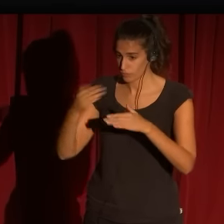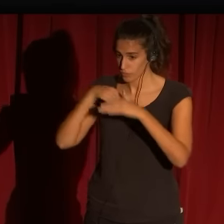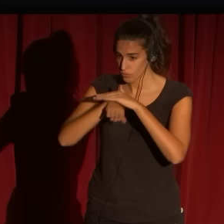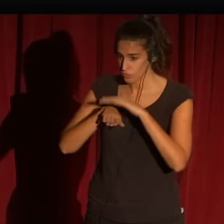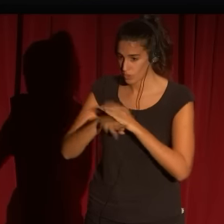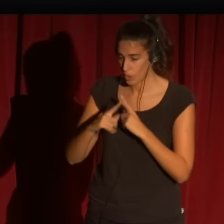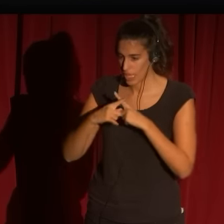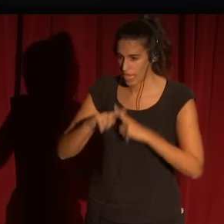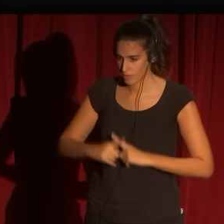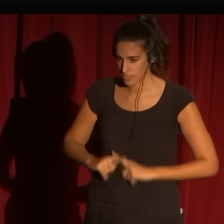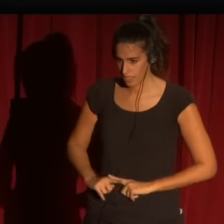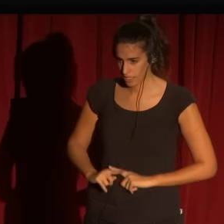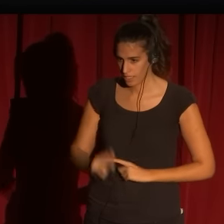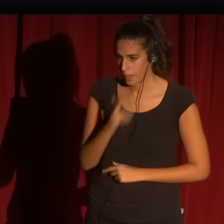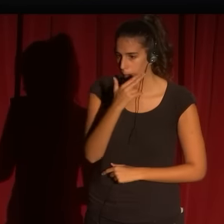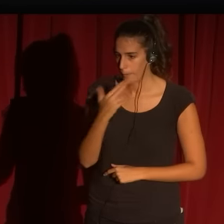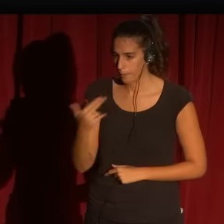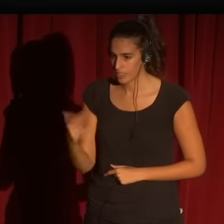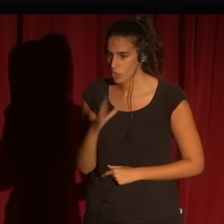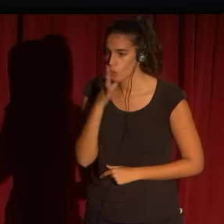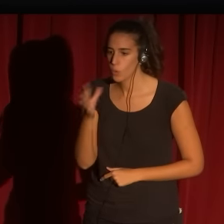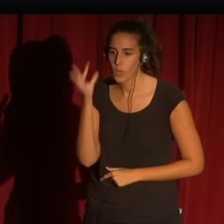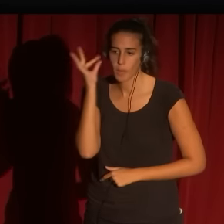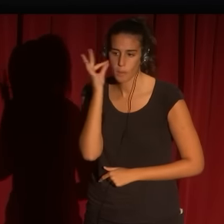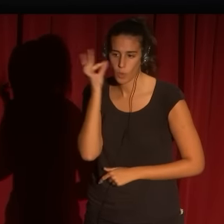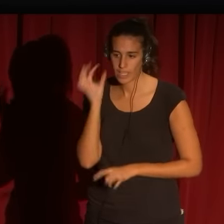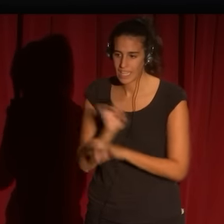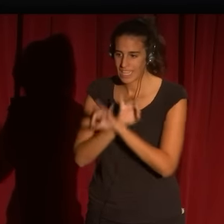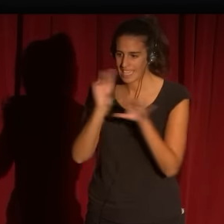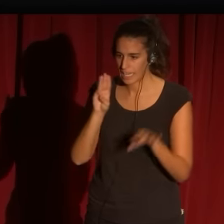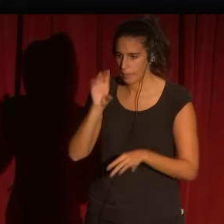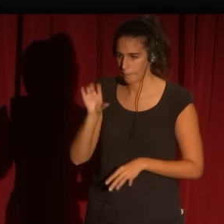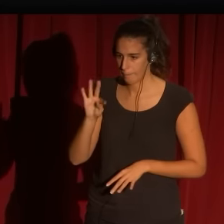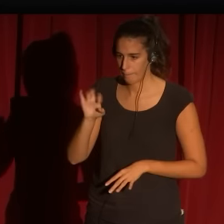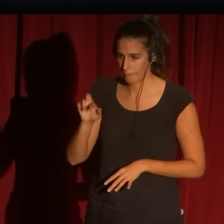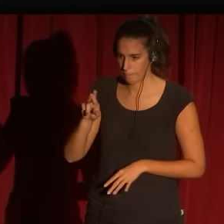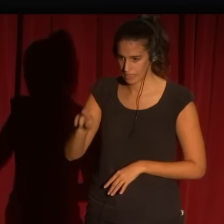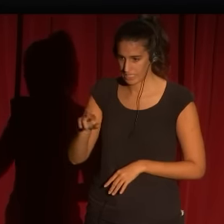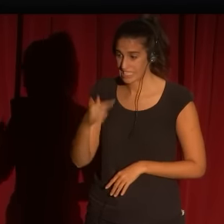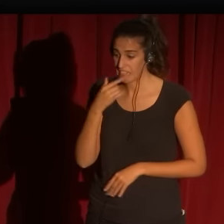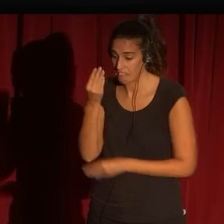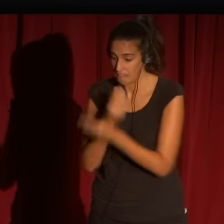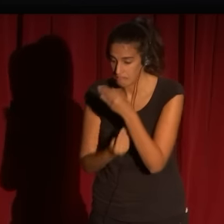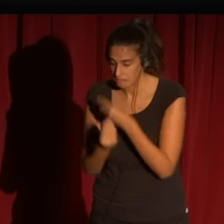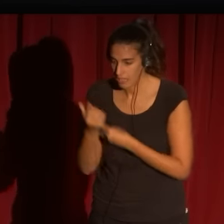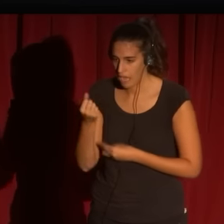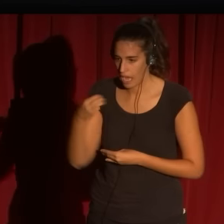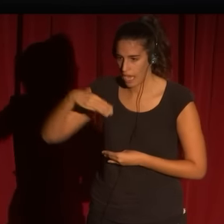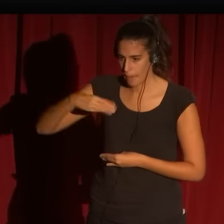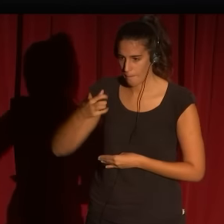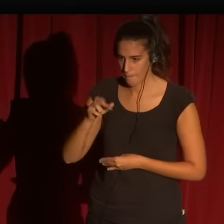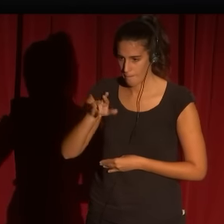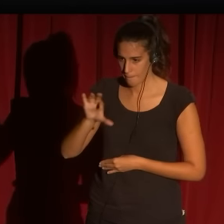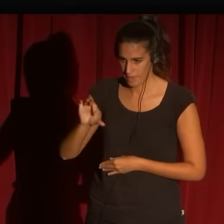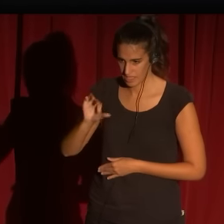ámsterdam que está pintado el inventario dice por una mujer pintora Clara de amberes ese es el único documento en el que se dice De dónde es pero